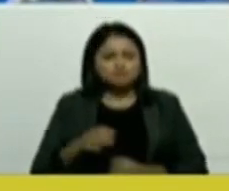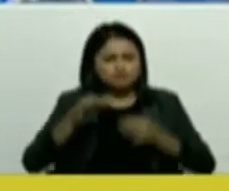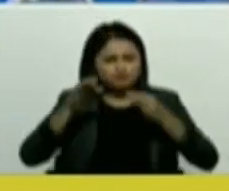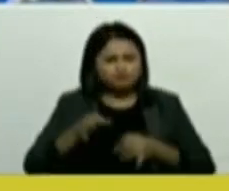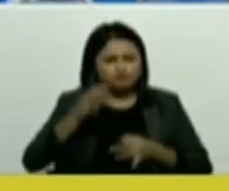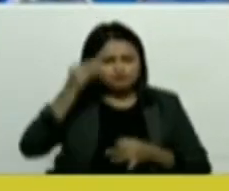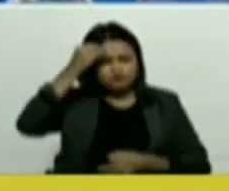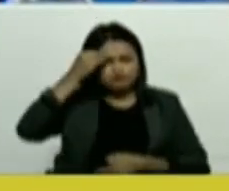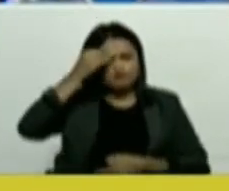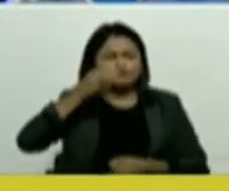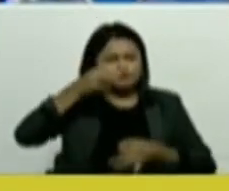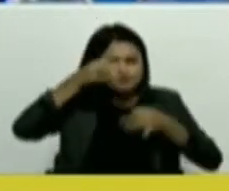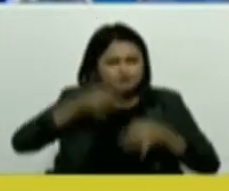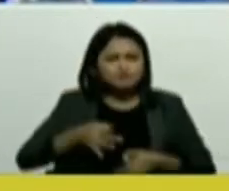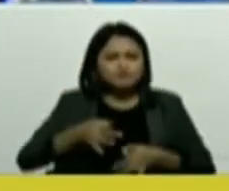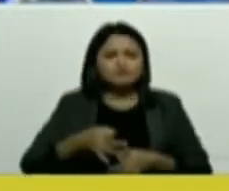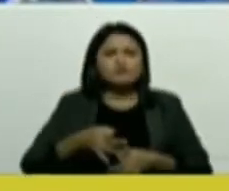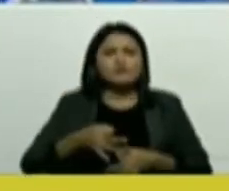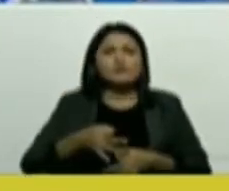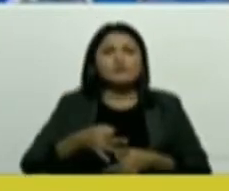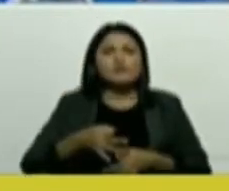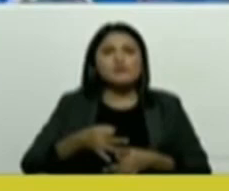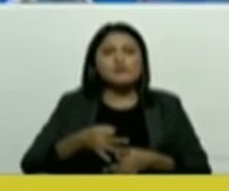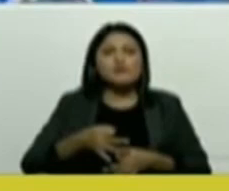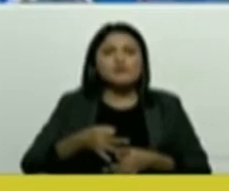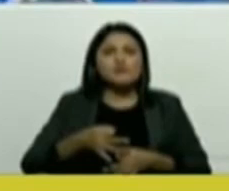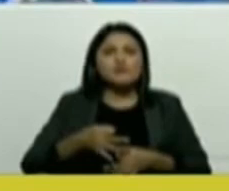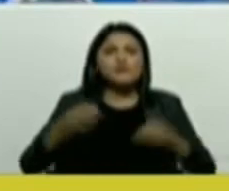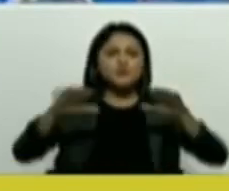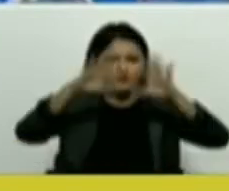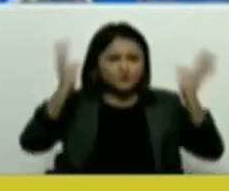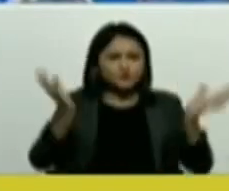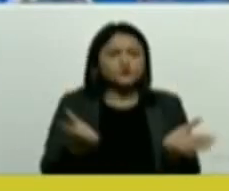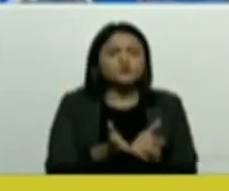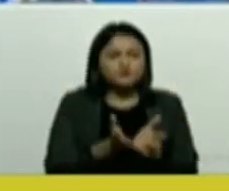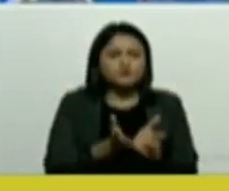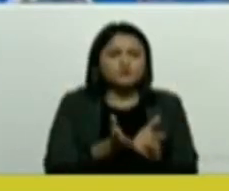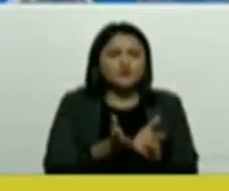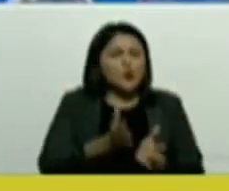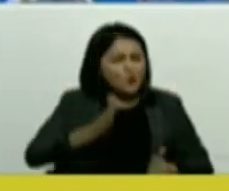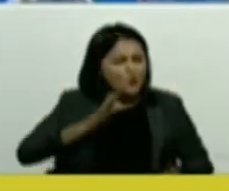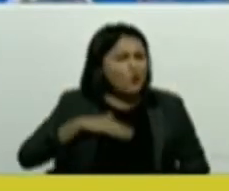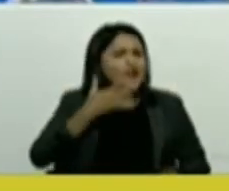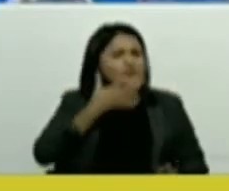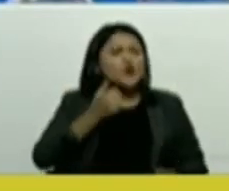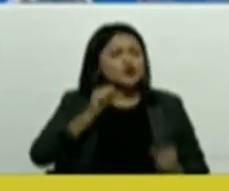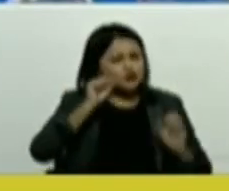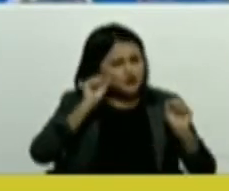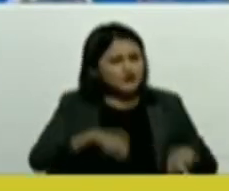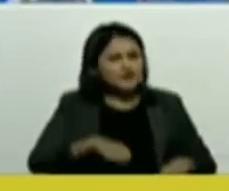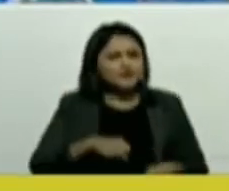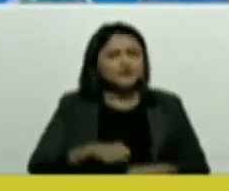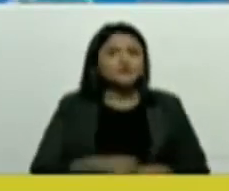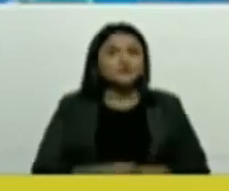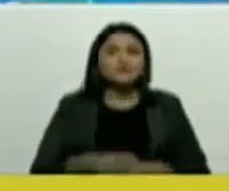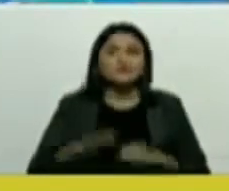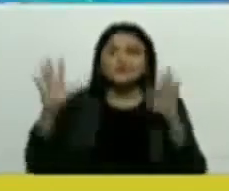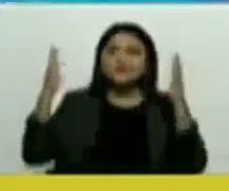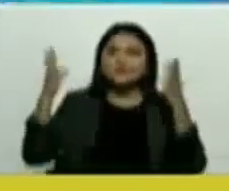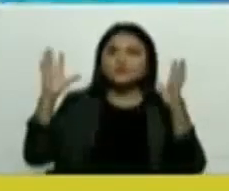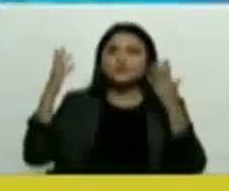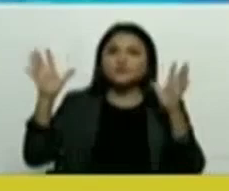deeply, profundamente, that a better world was possible, que un mundo mejor era posible.